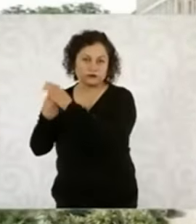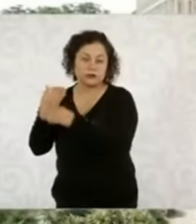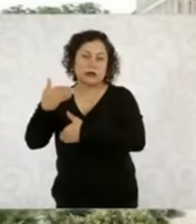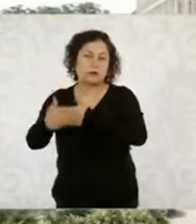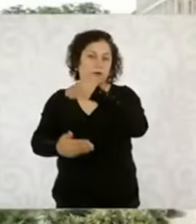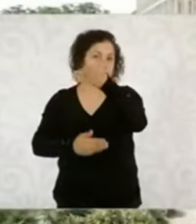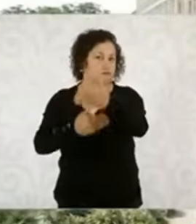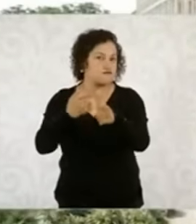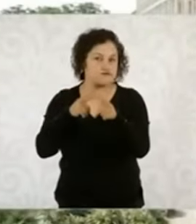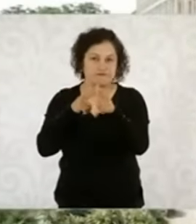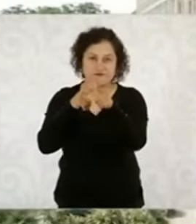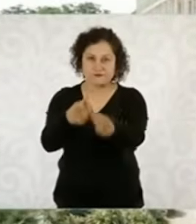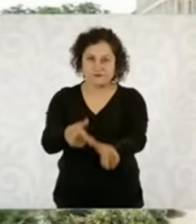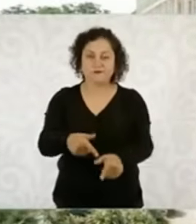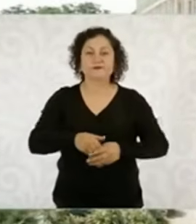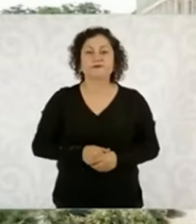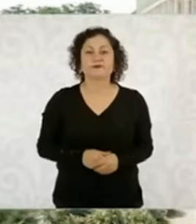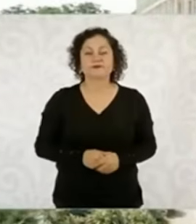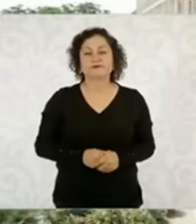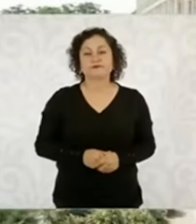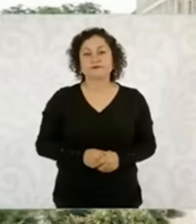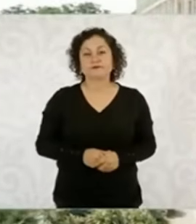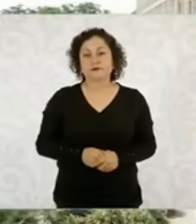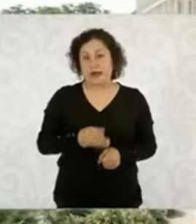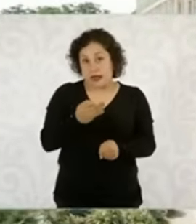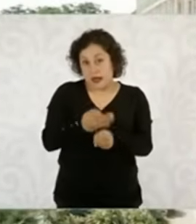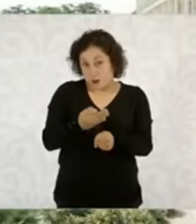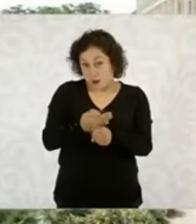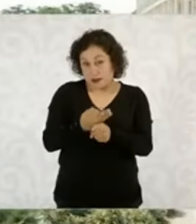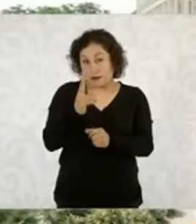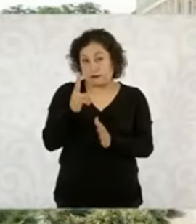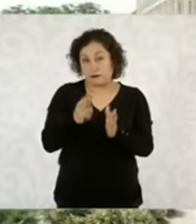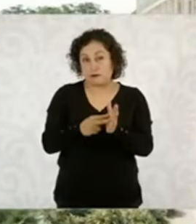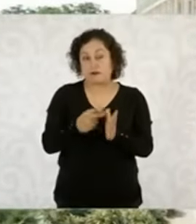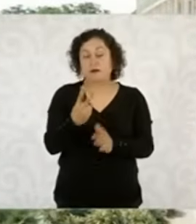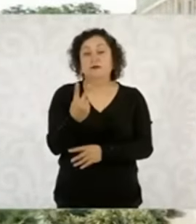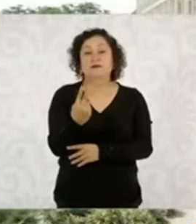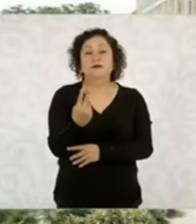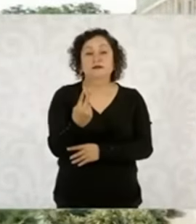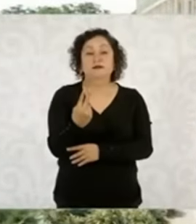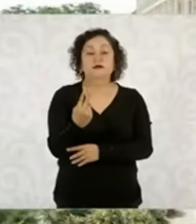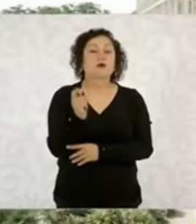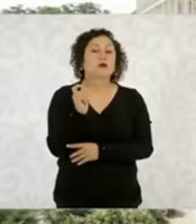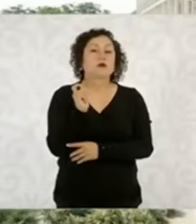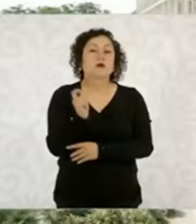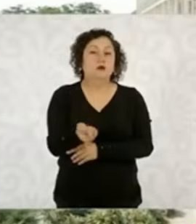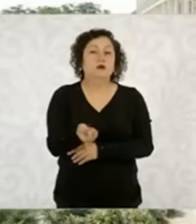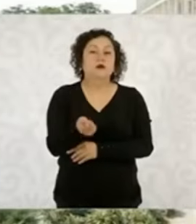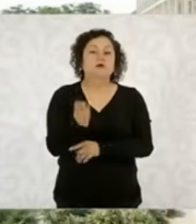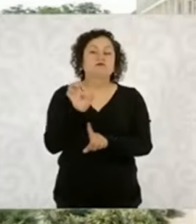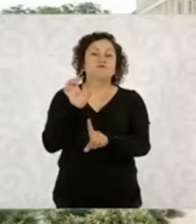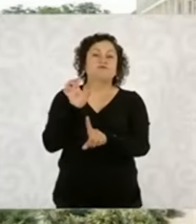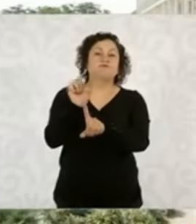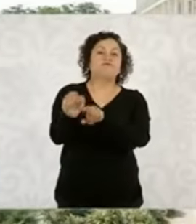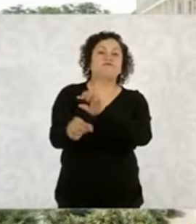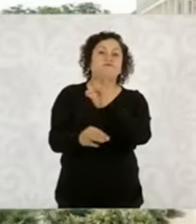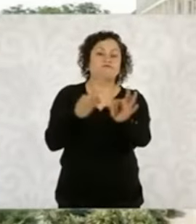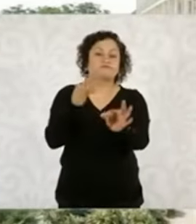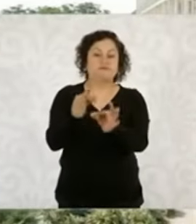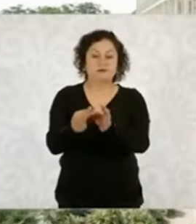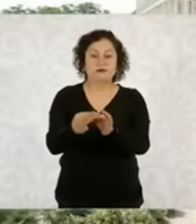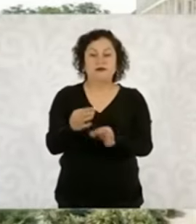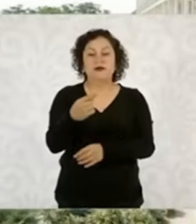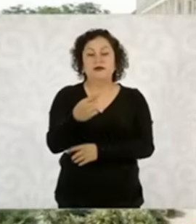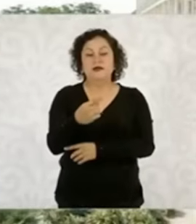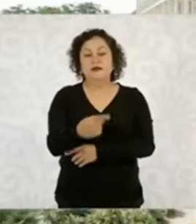proceso. Y por lo tanto, ya para este año efectivamente nos llegaremos a la meta de